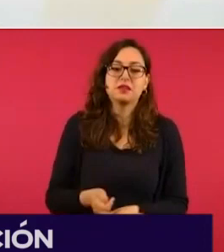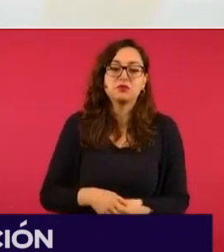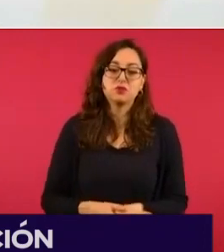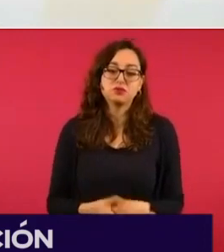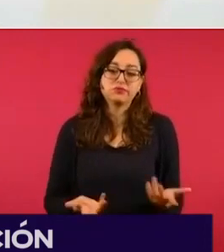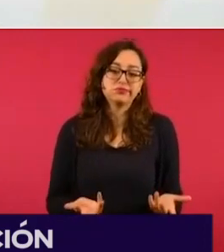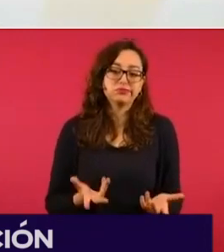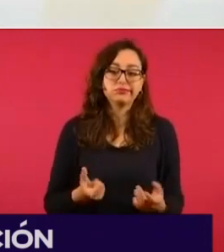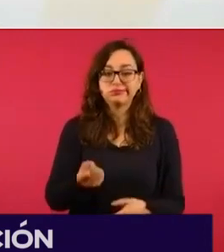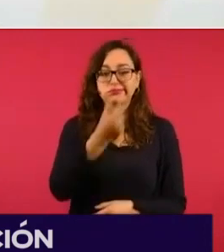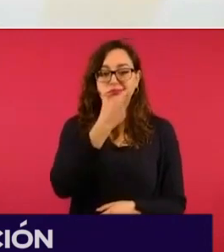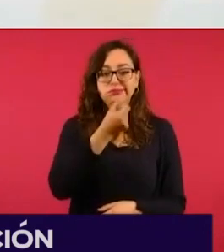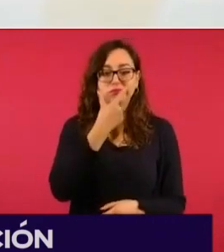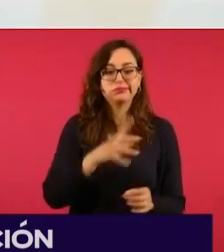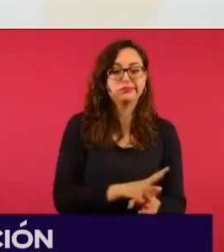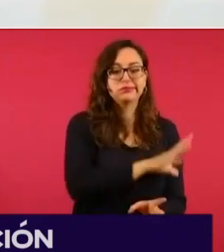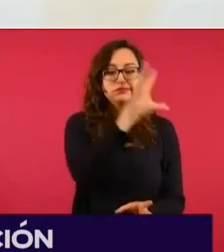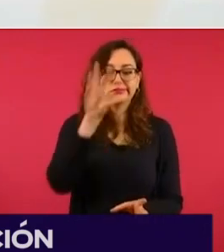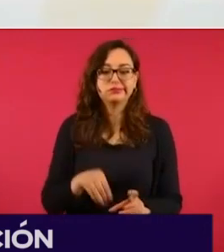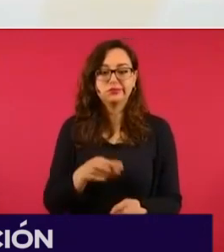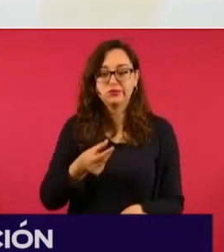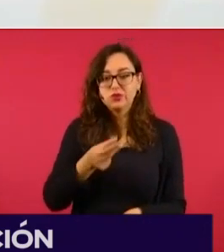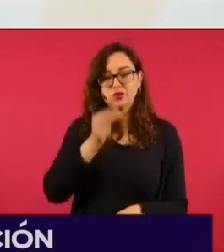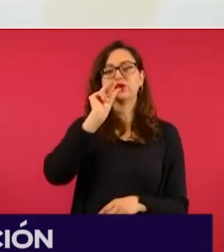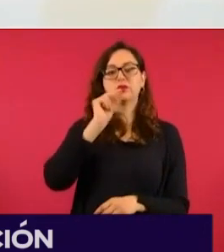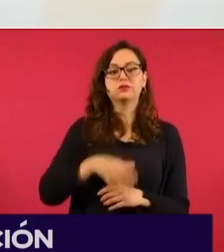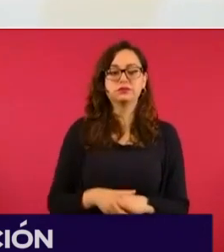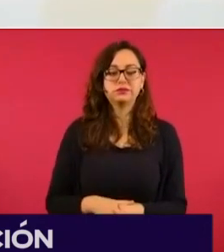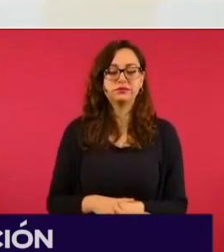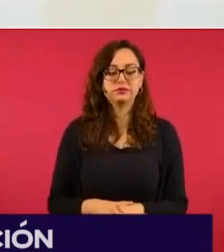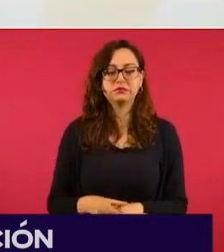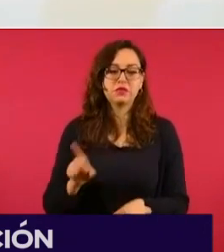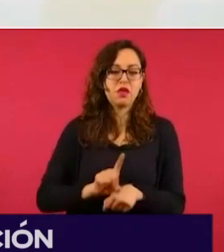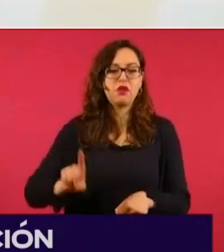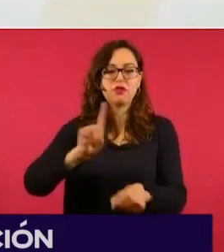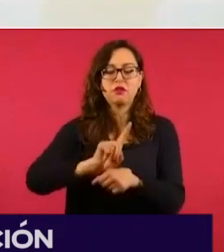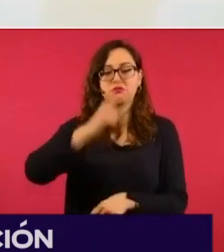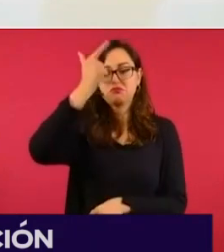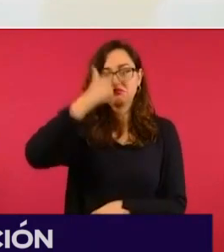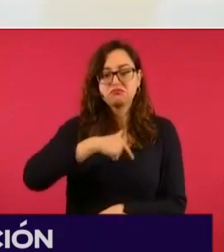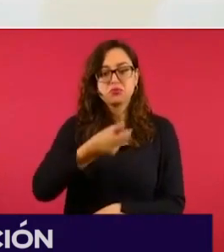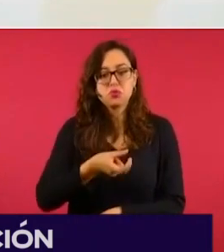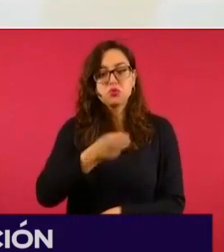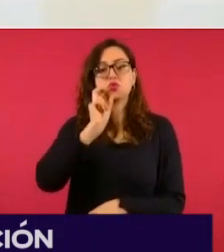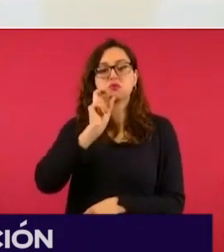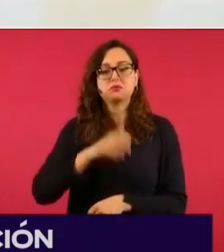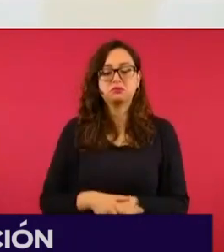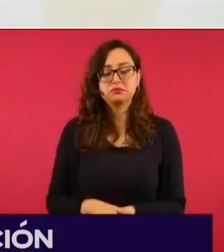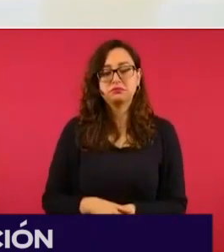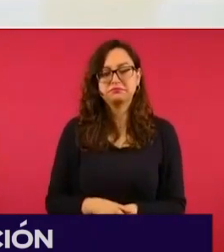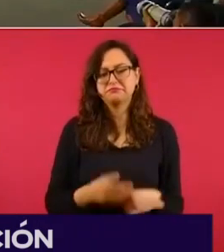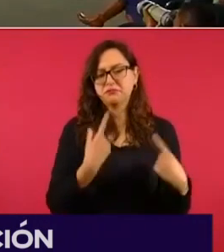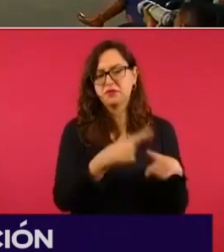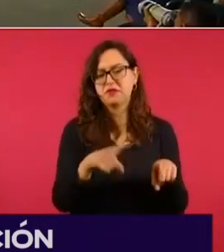tercer ataque que recibe el gobierno mexicano en los últimos años la magnitud del ataque podría superar a la información extraída y difundida en su momento